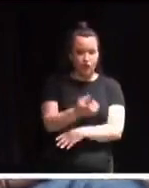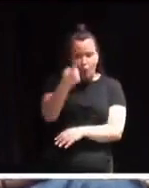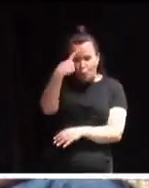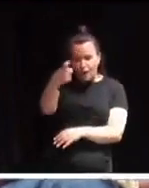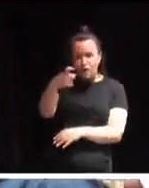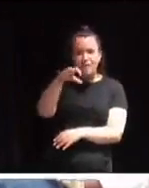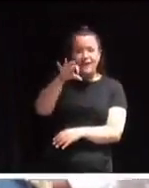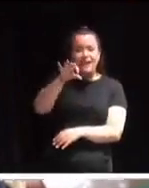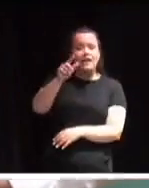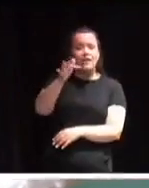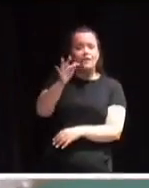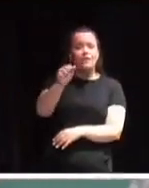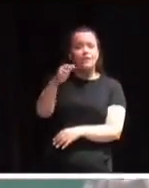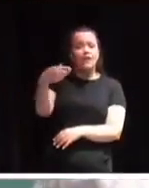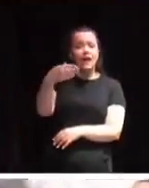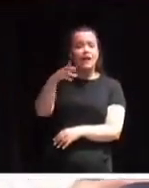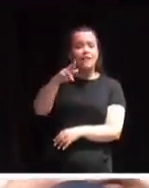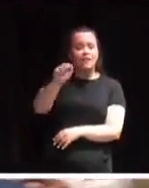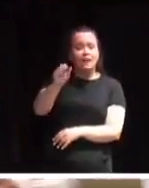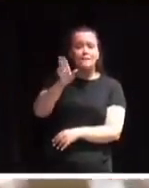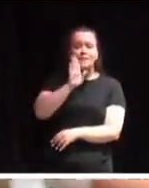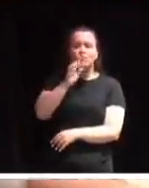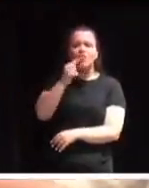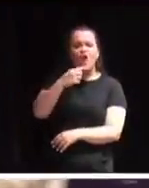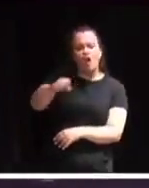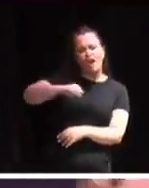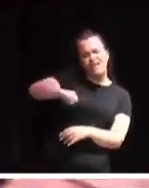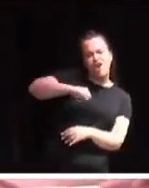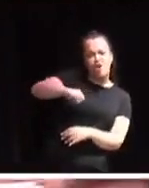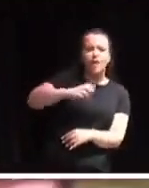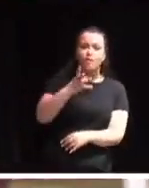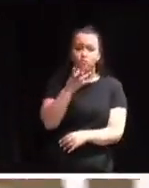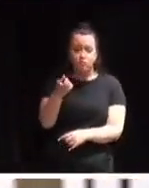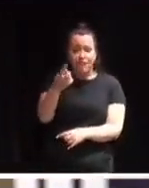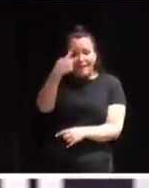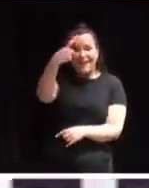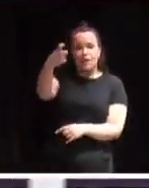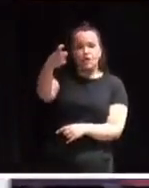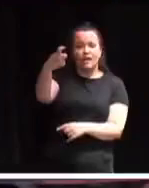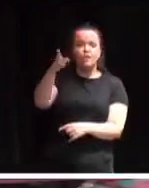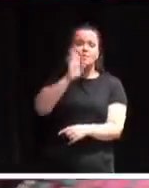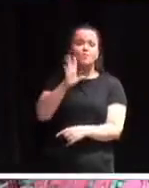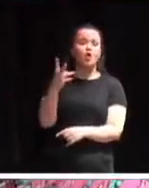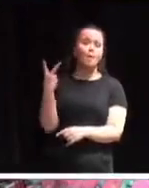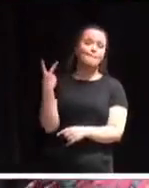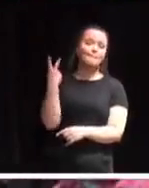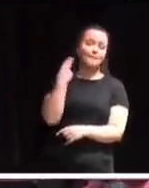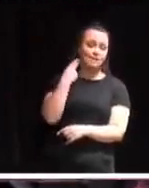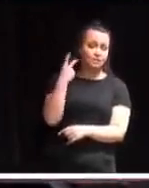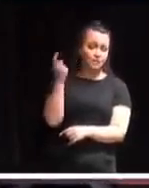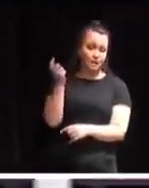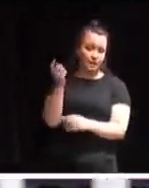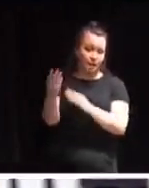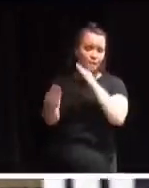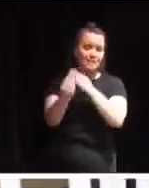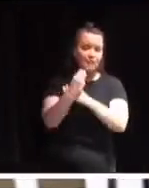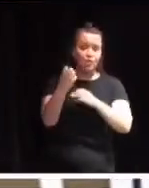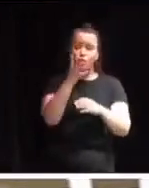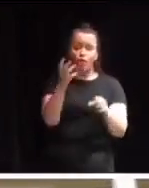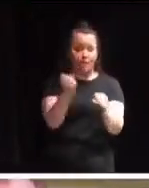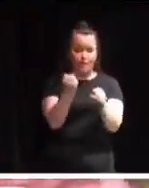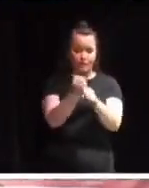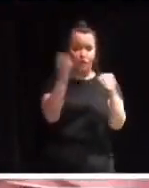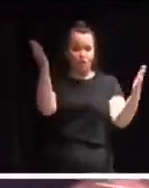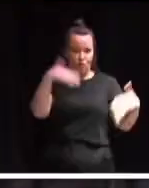con el que se jodan cuando les recortaron la prestación por desempleo pues va a ser ella la que se va a fastidiar Porque